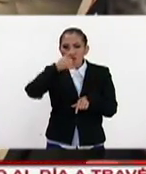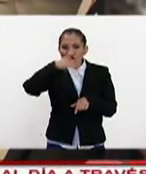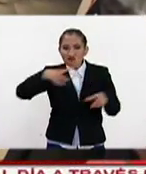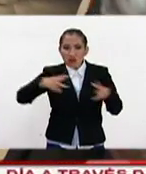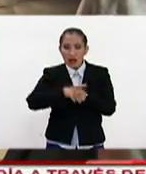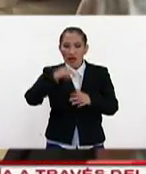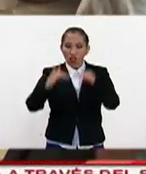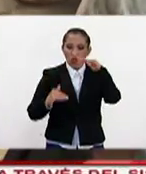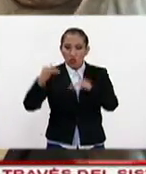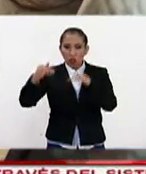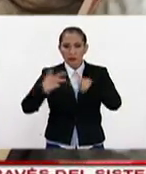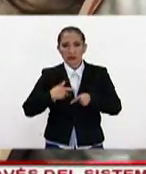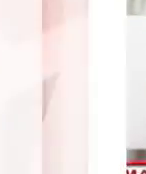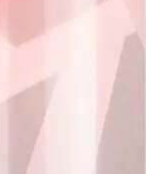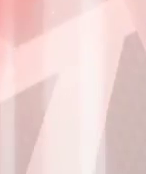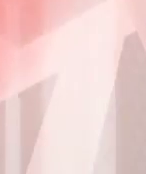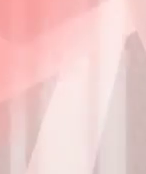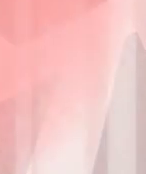violencia y la desigualdad.